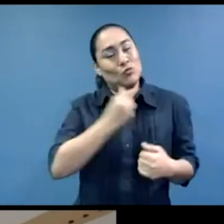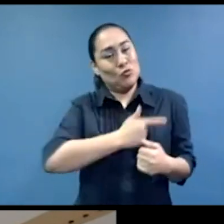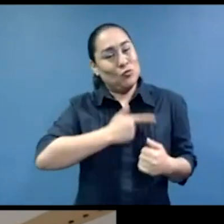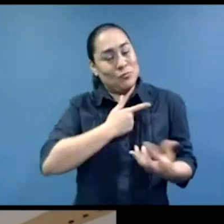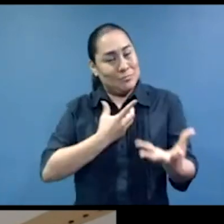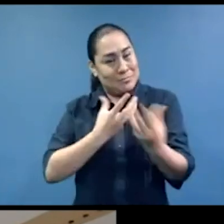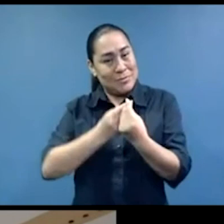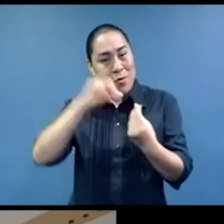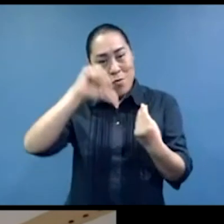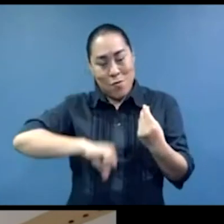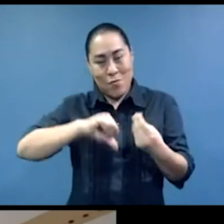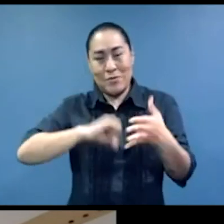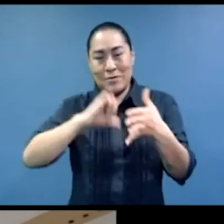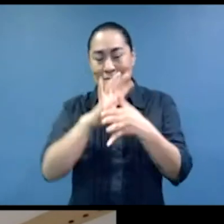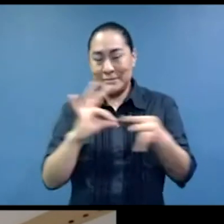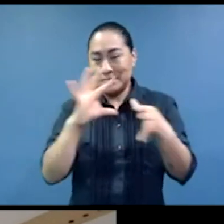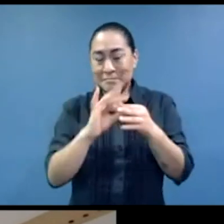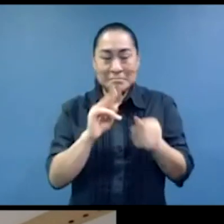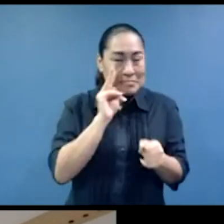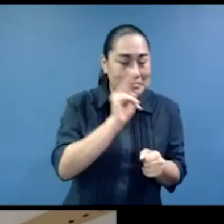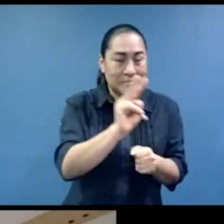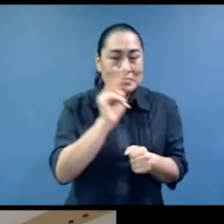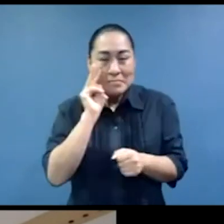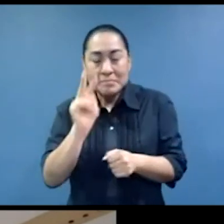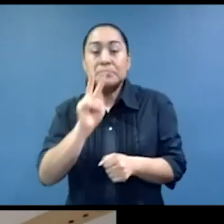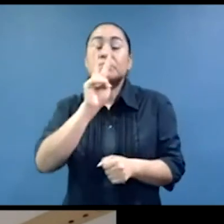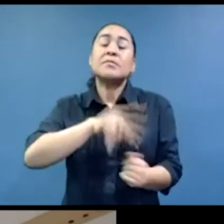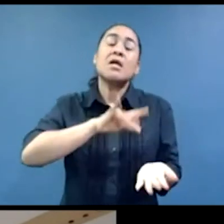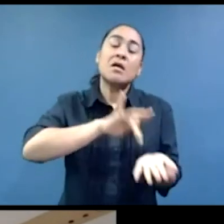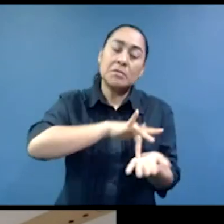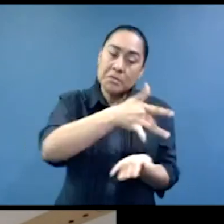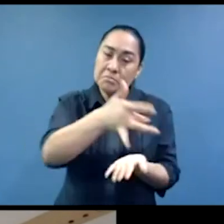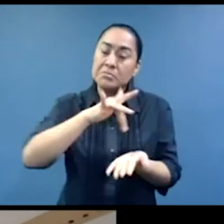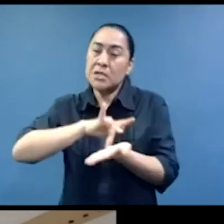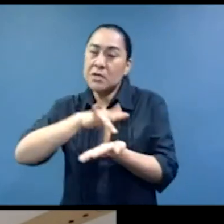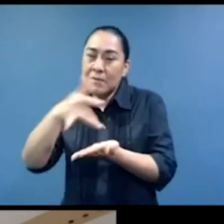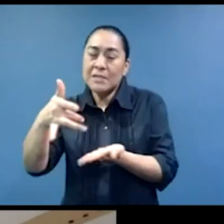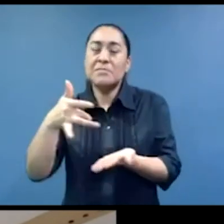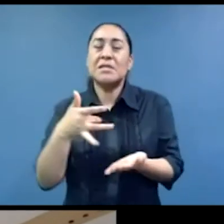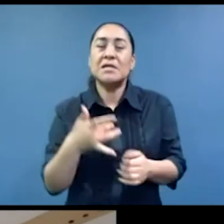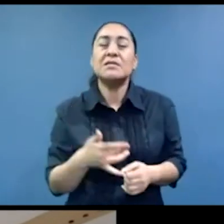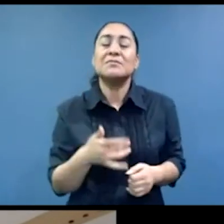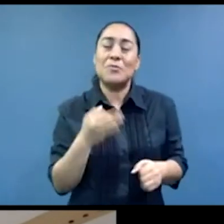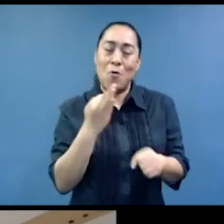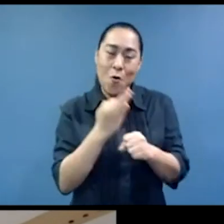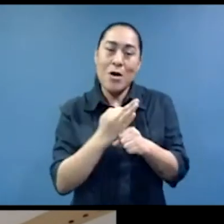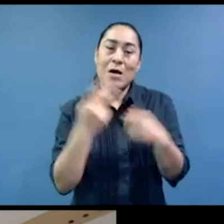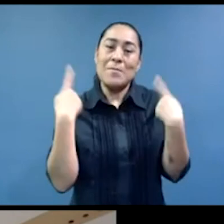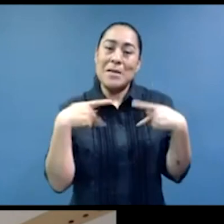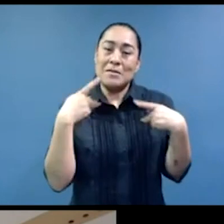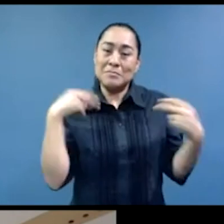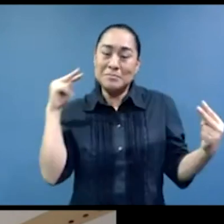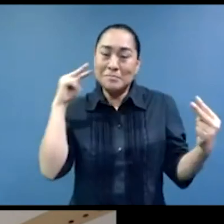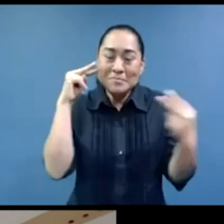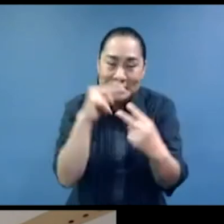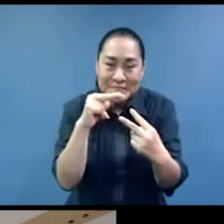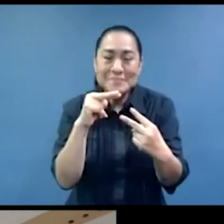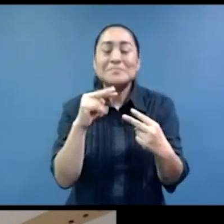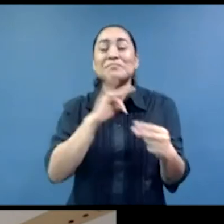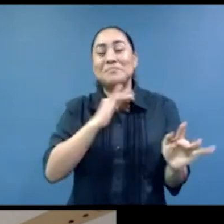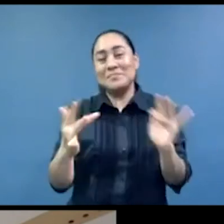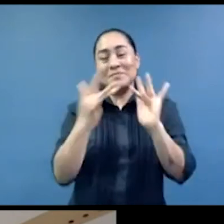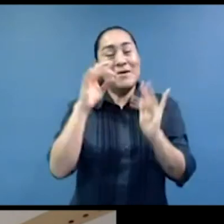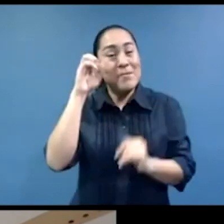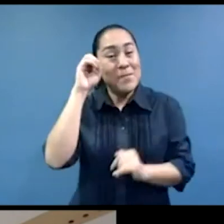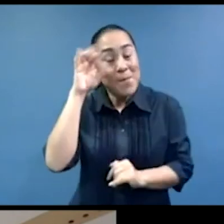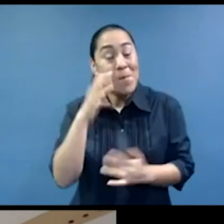con ustedes tres escuchándolas. Y agradecer también a todas las personas que nos escucharon, que se conectaron a este webinar. Y